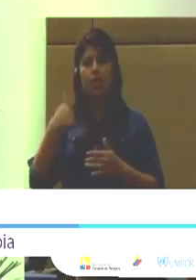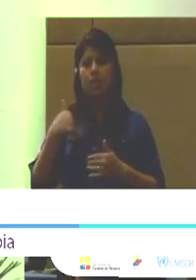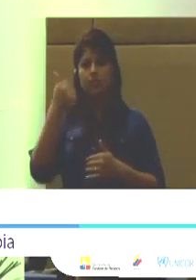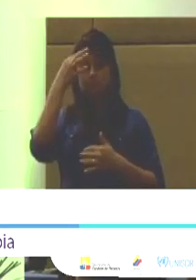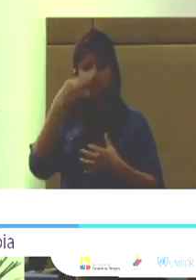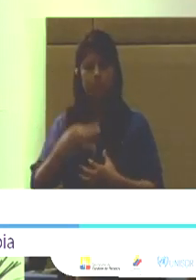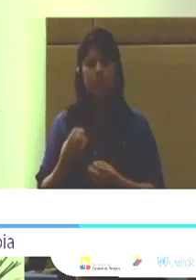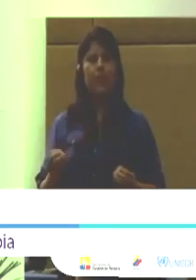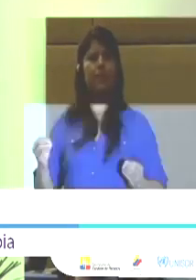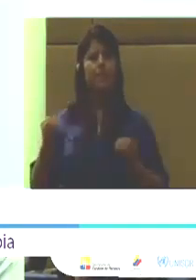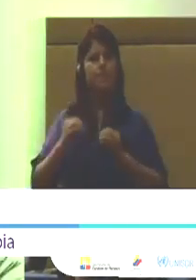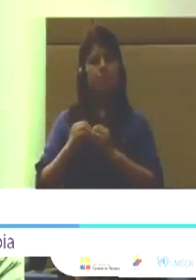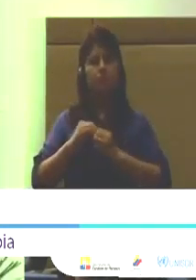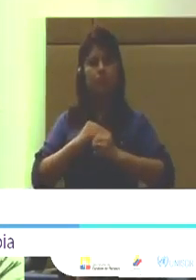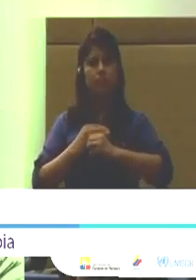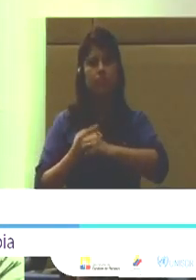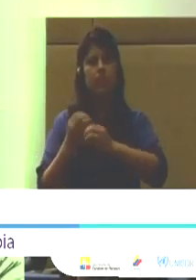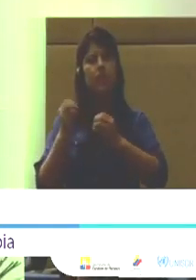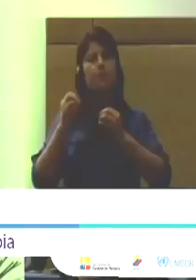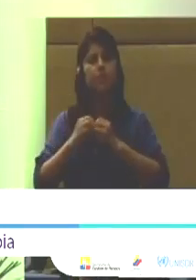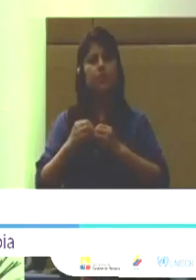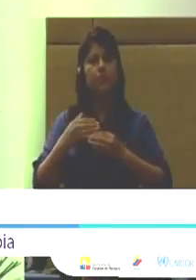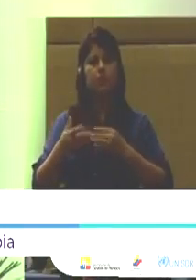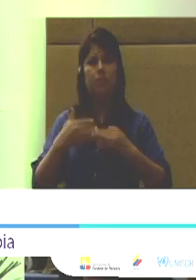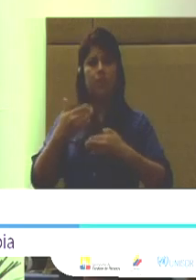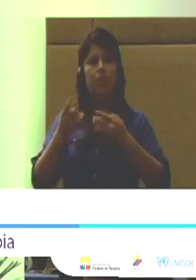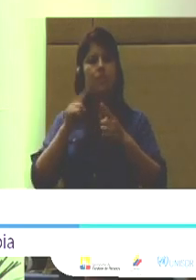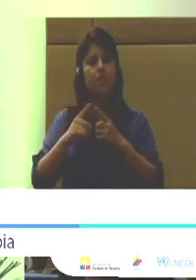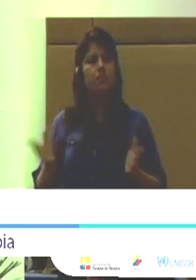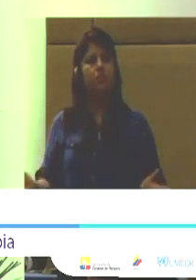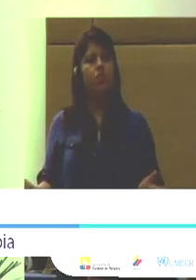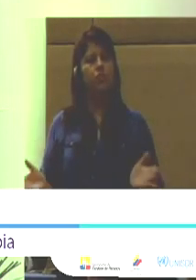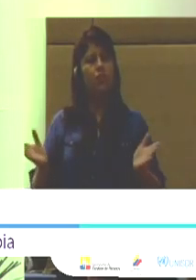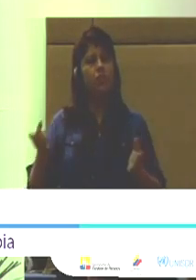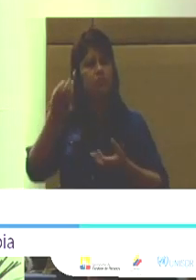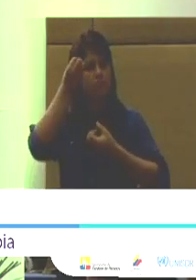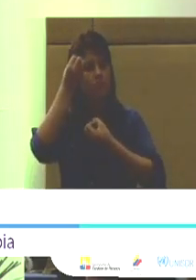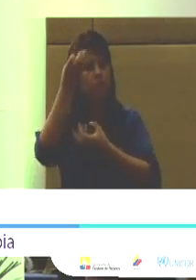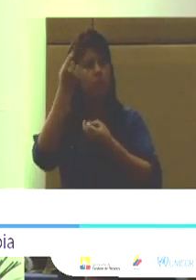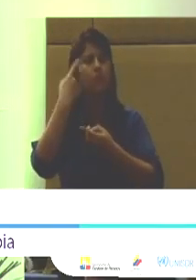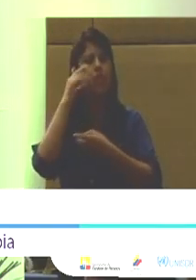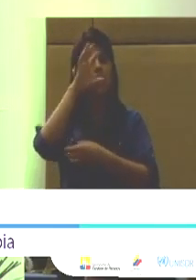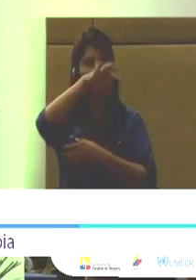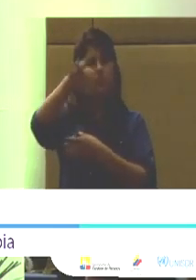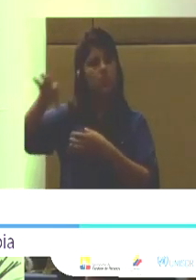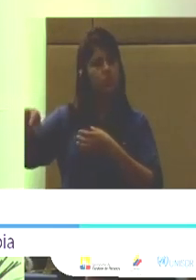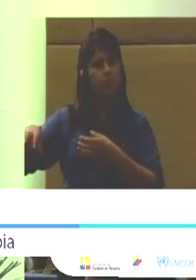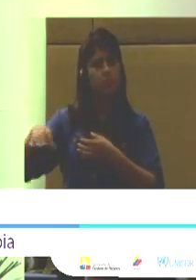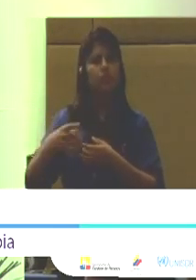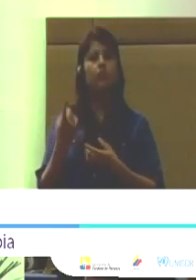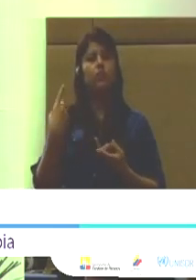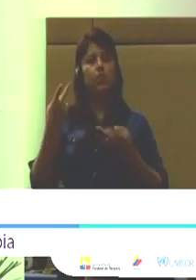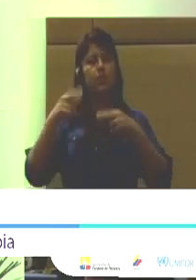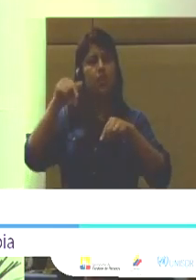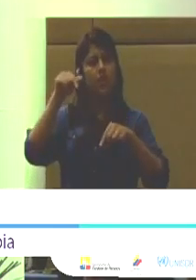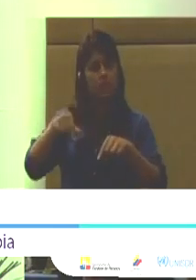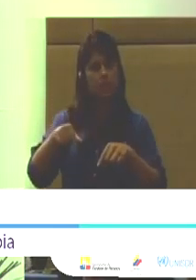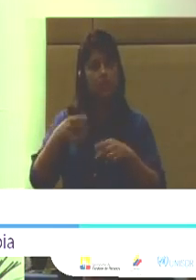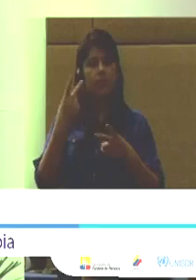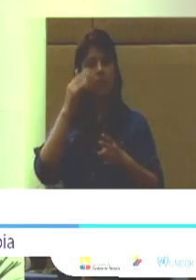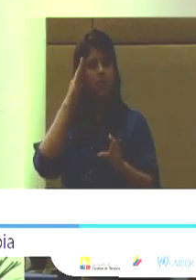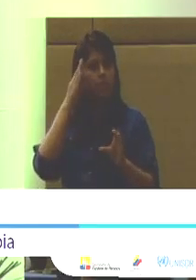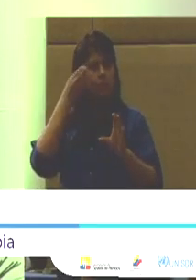más emprendedora en lo que respecta a motivar, a informar a la población. Y esto fundamentalmente